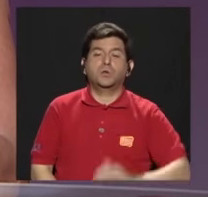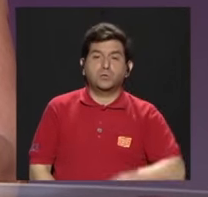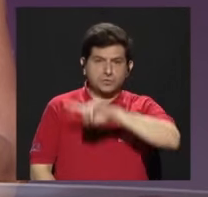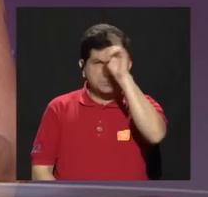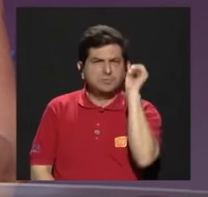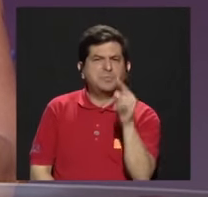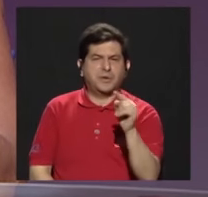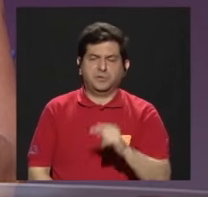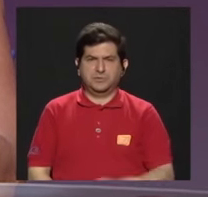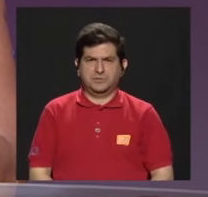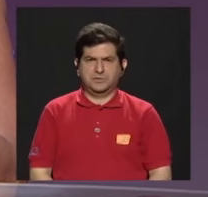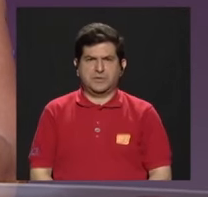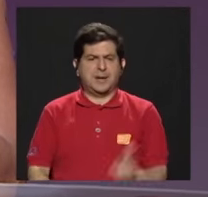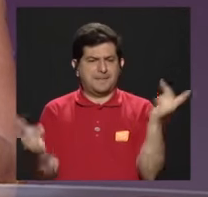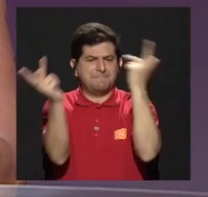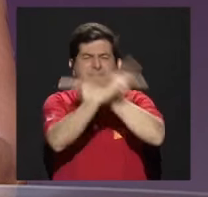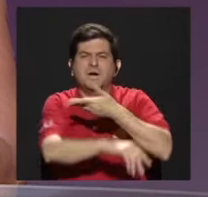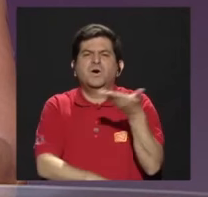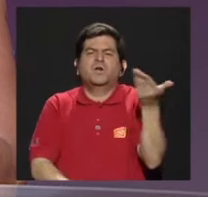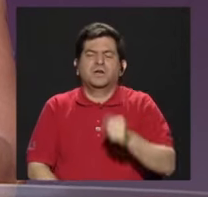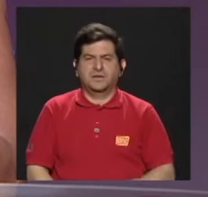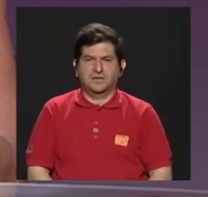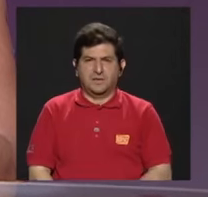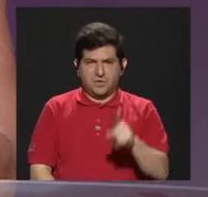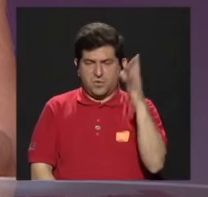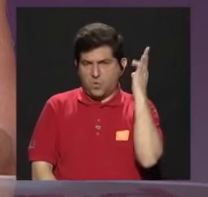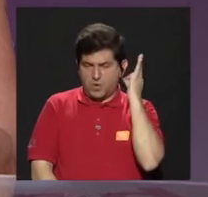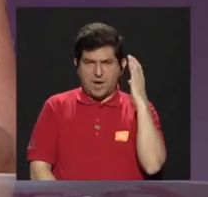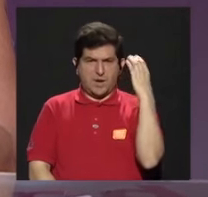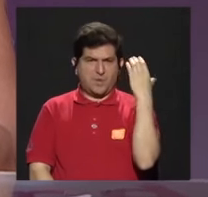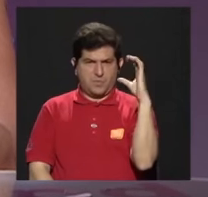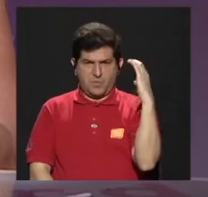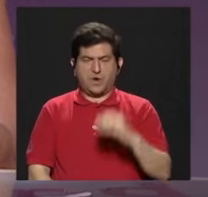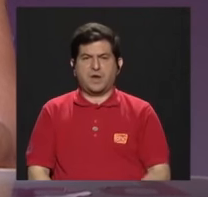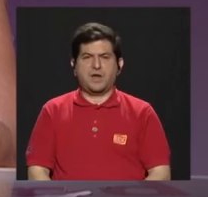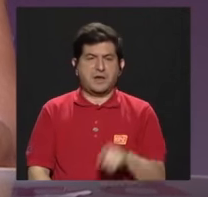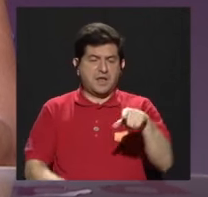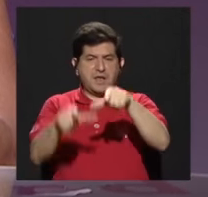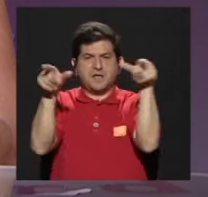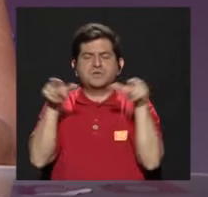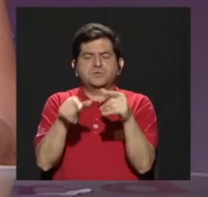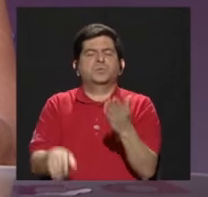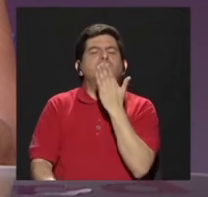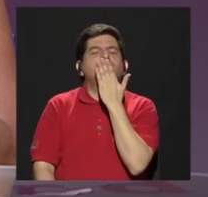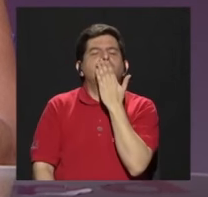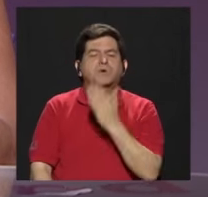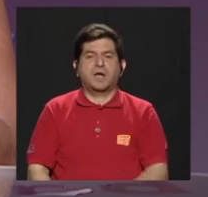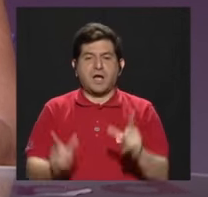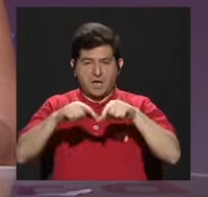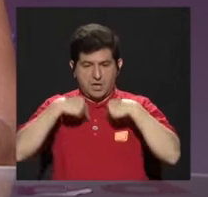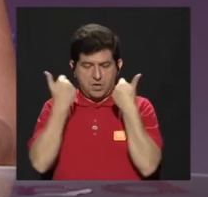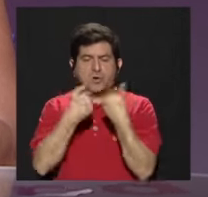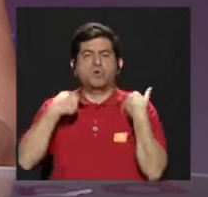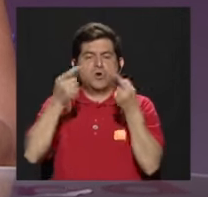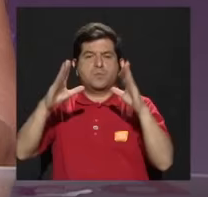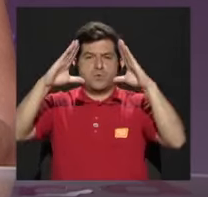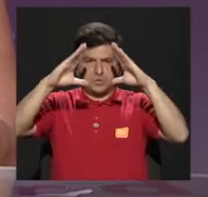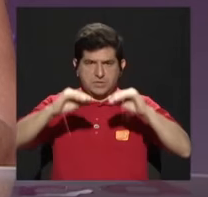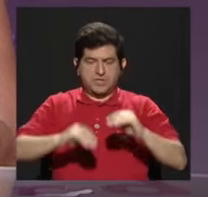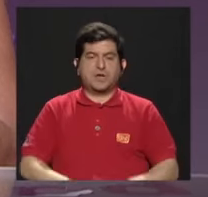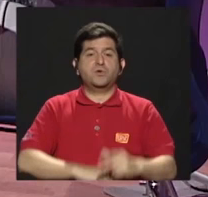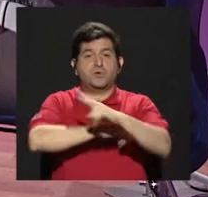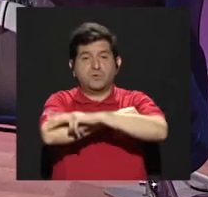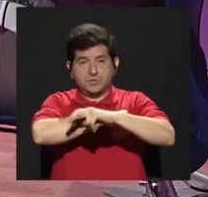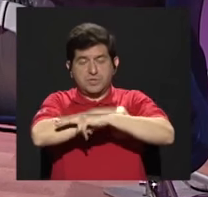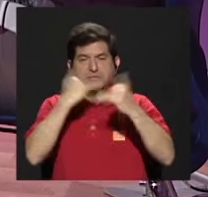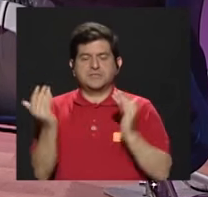pregunta qué es peor. Y una señora de Cartago vive en una zona indígena y unos grupos llegan por la noche y asaltan,